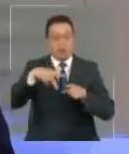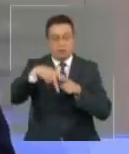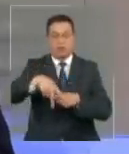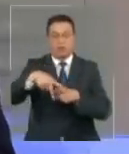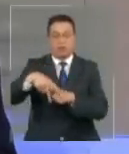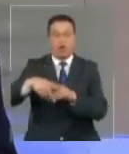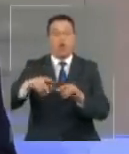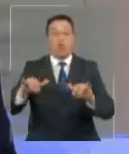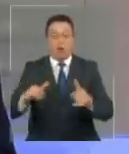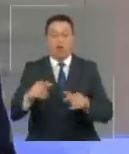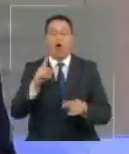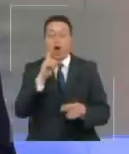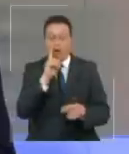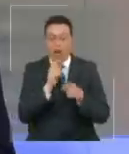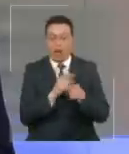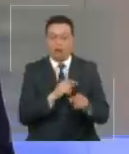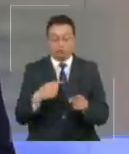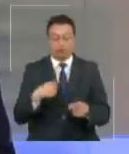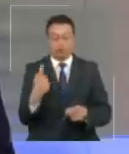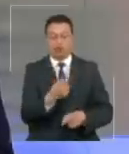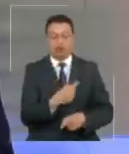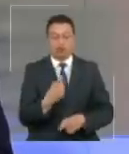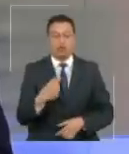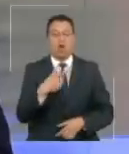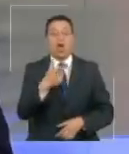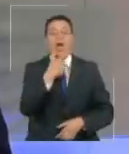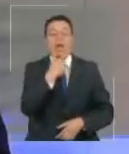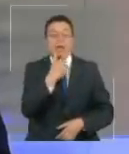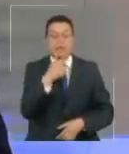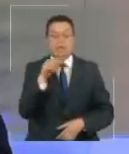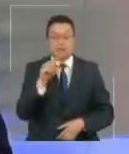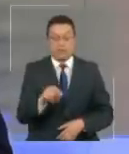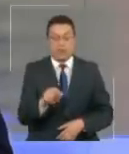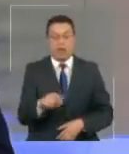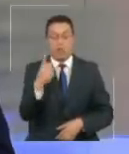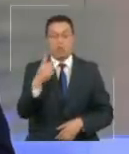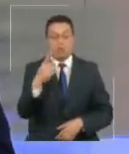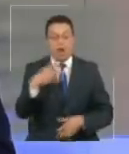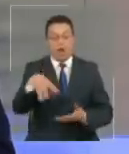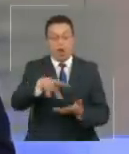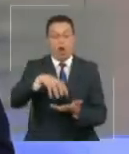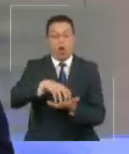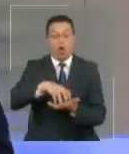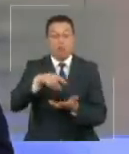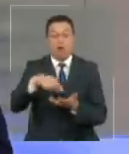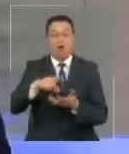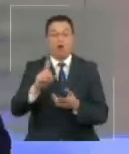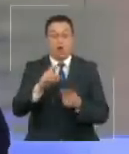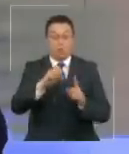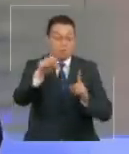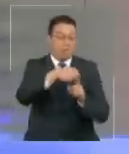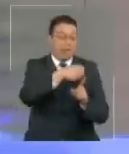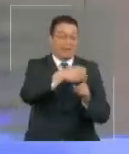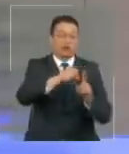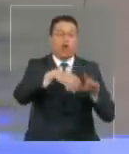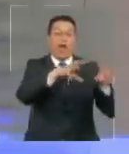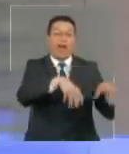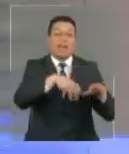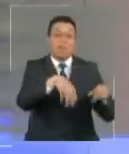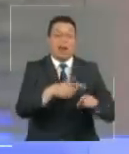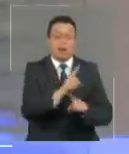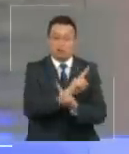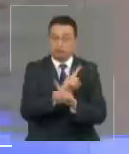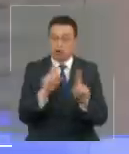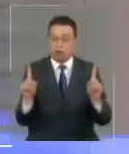estos juegos. Y nosotros lo que queremos es proyectar una comuna en donde no haya maltrato animal. Yo sé que se ha